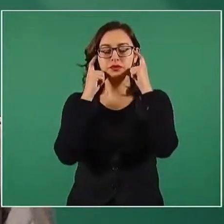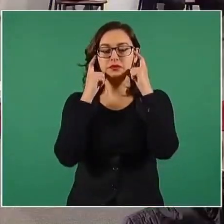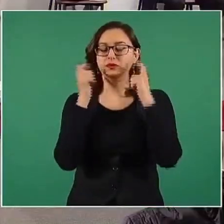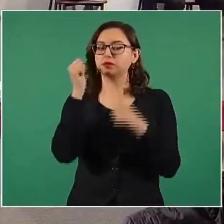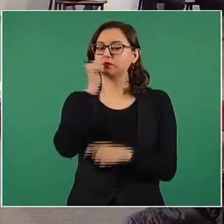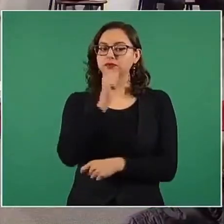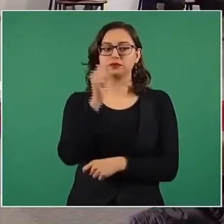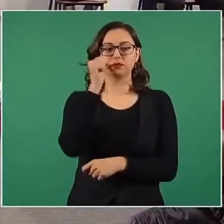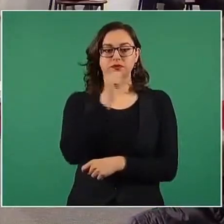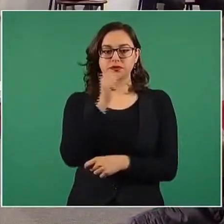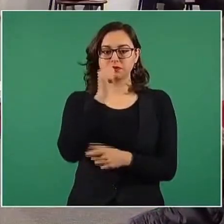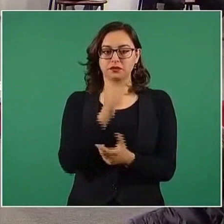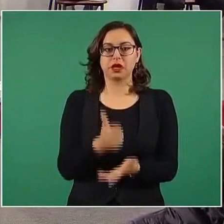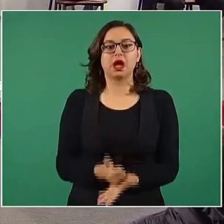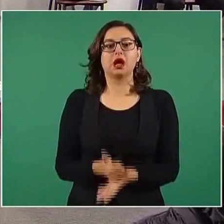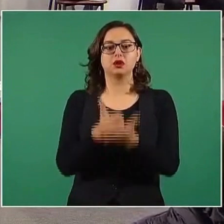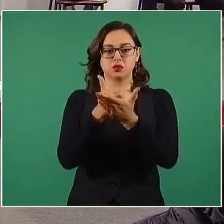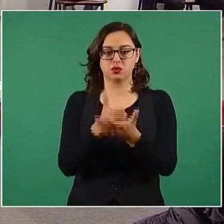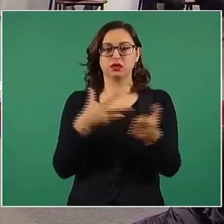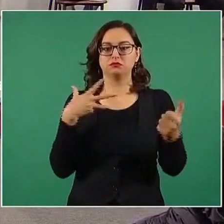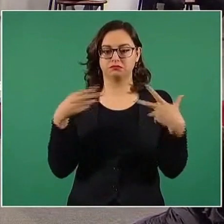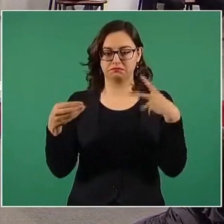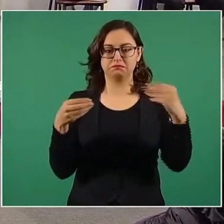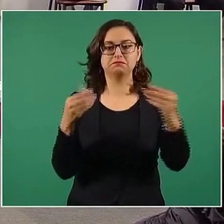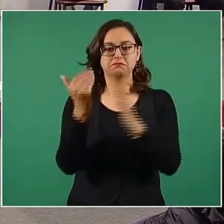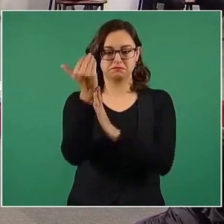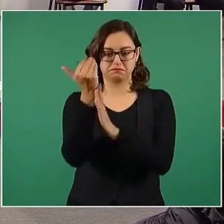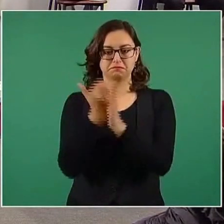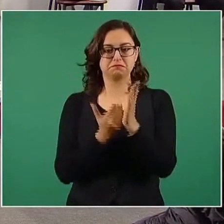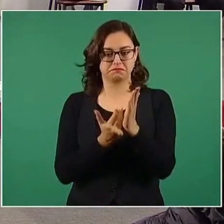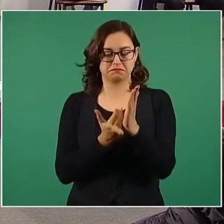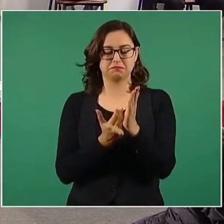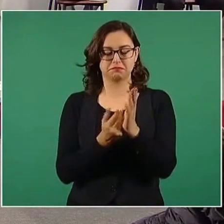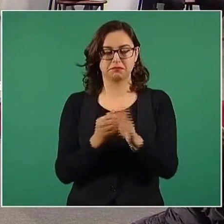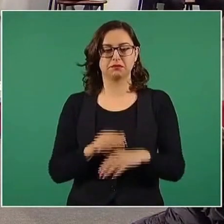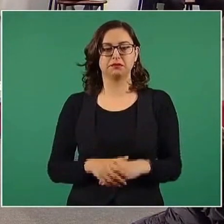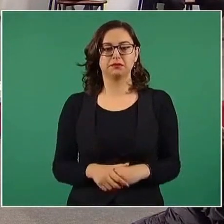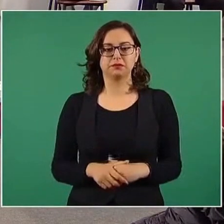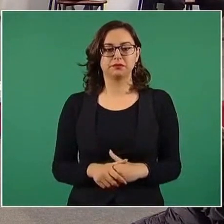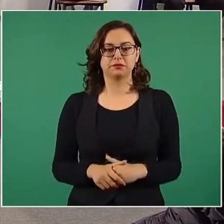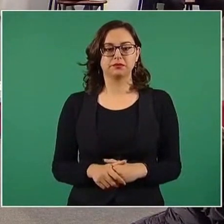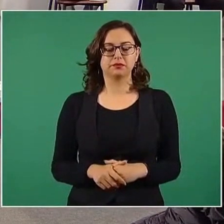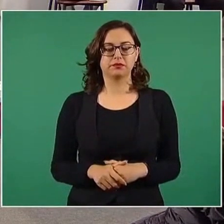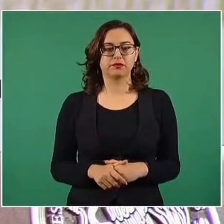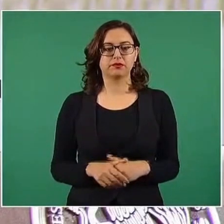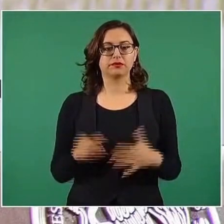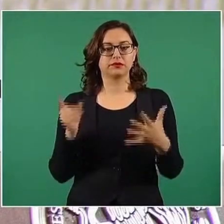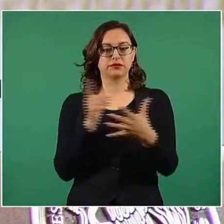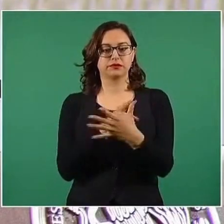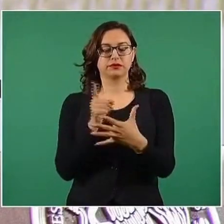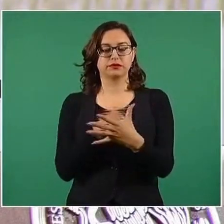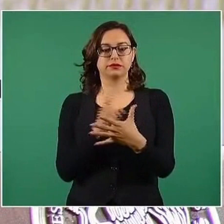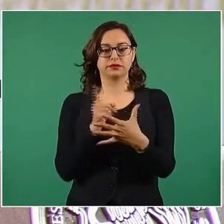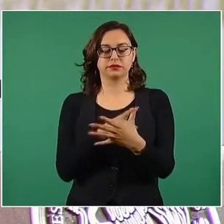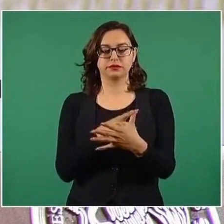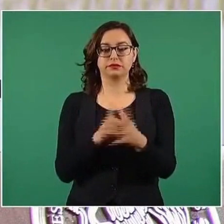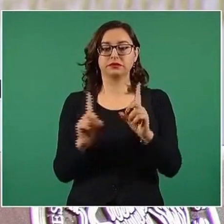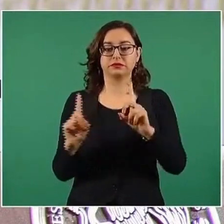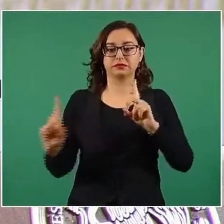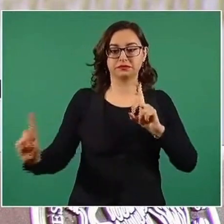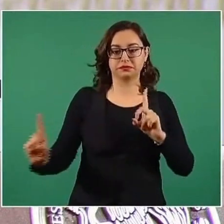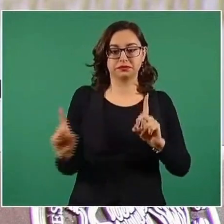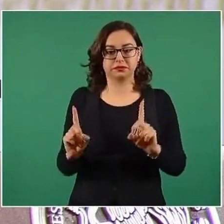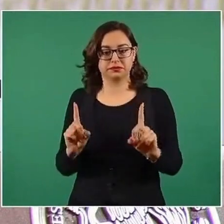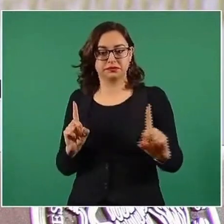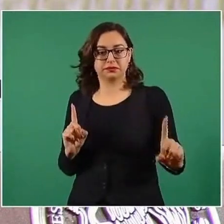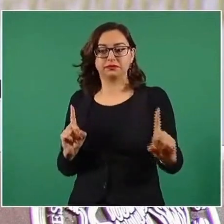todo momento ayuda precisamente a minimizar ese posible contagio que pudiera haber. Quinto, mantener la sana